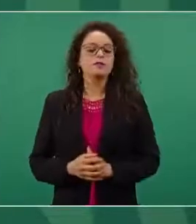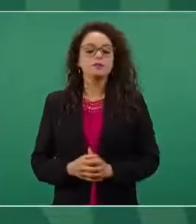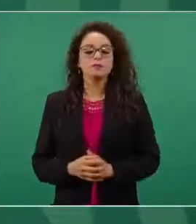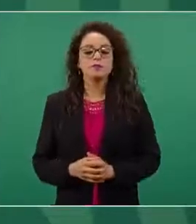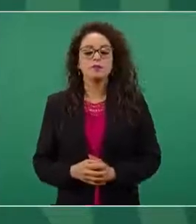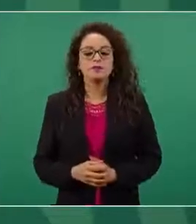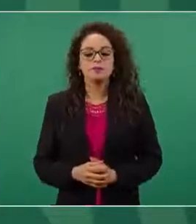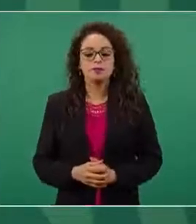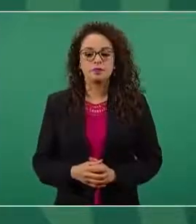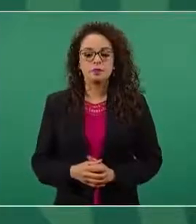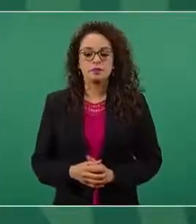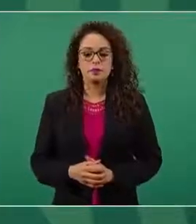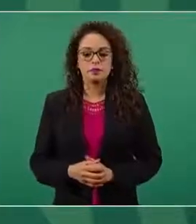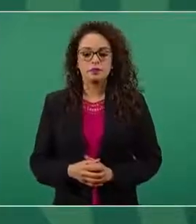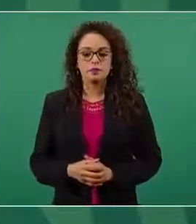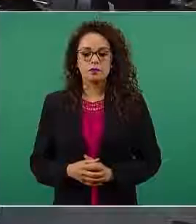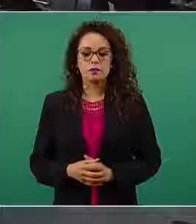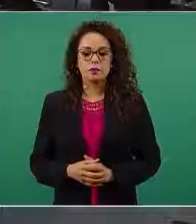Sino